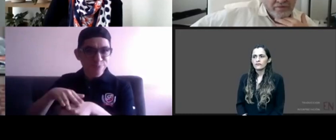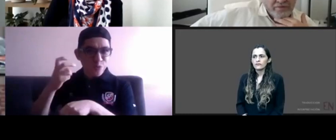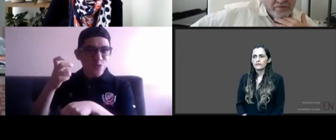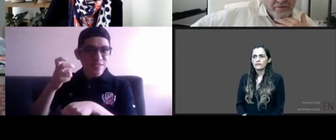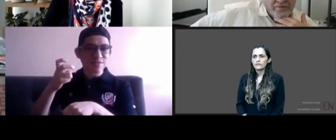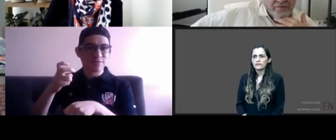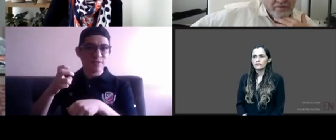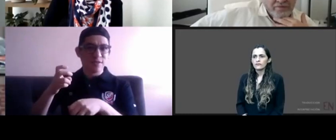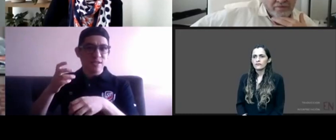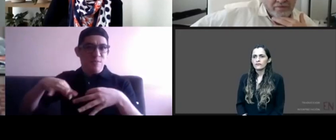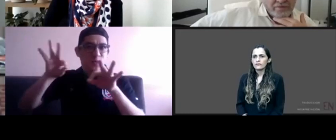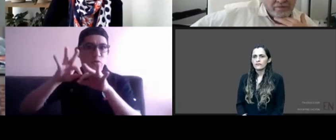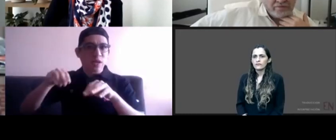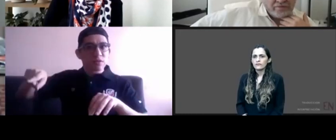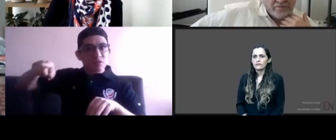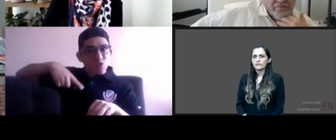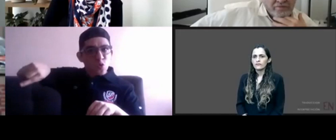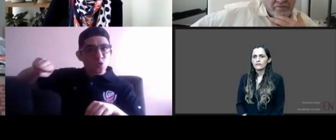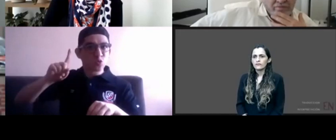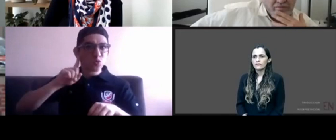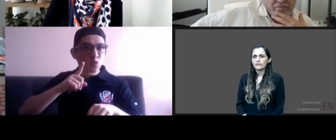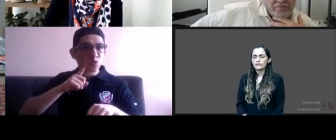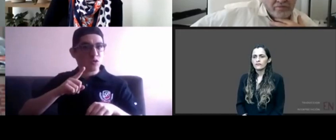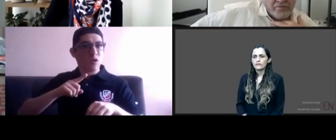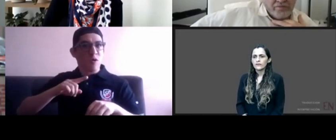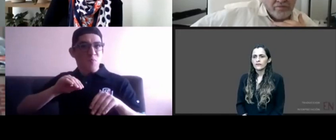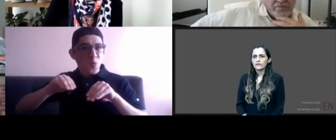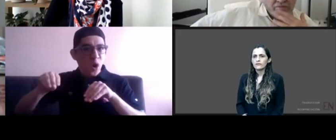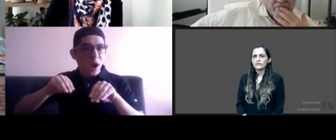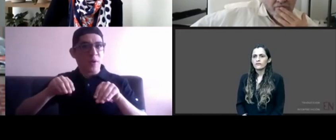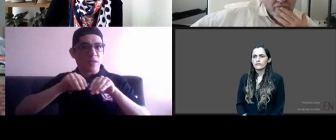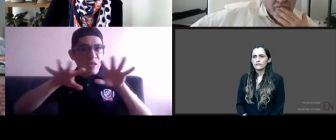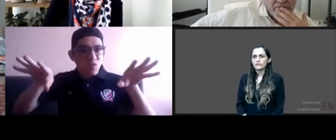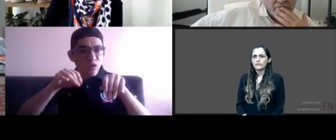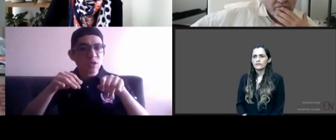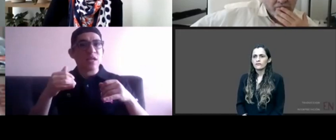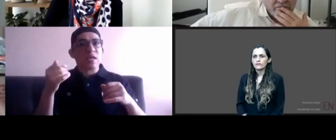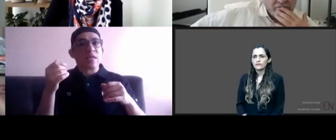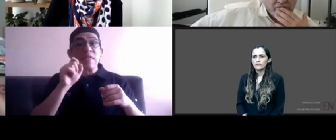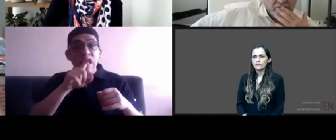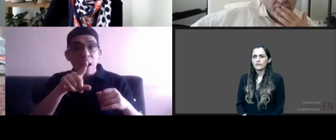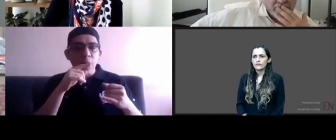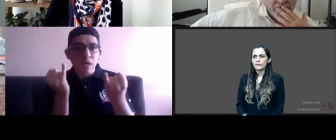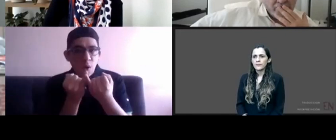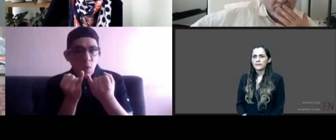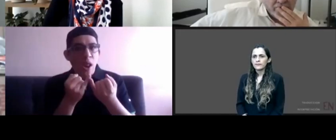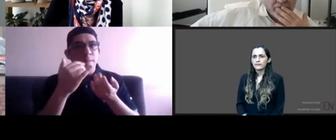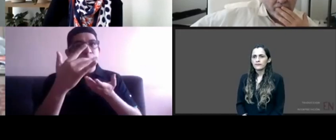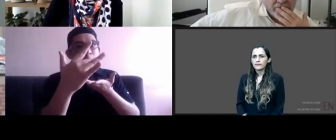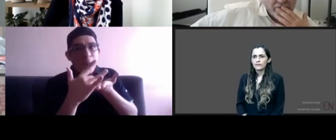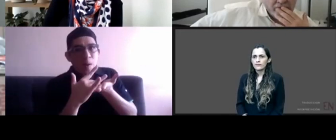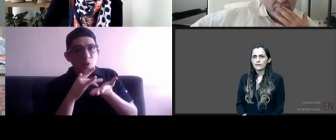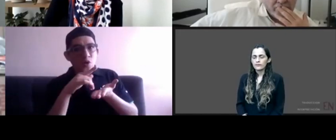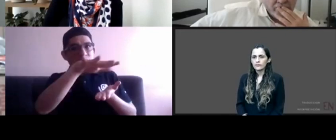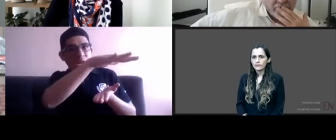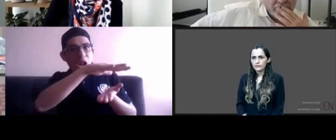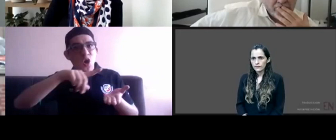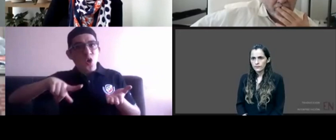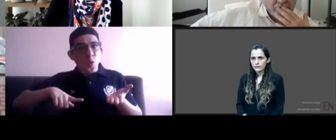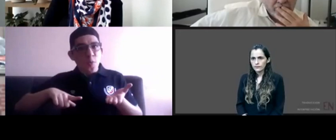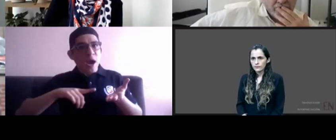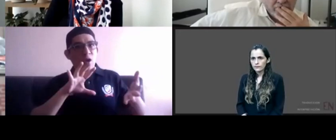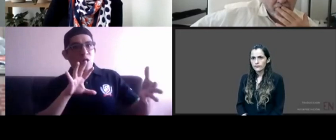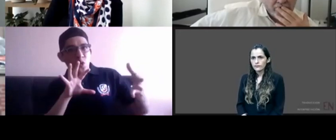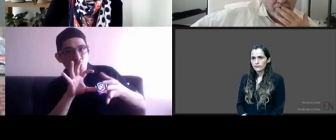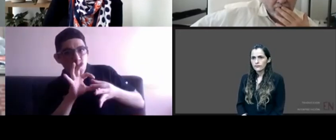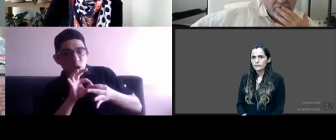un nivel más bajo. Y creo que por eso es importante que las personas sordas, la comunidad de personas sordas, nos